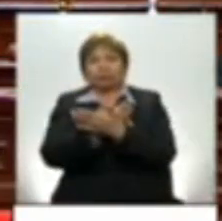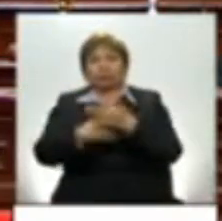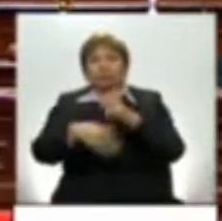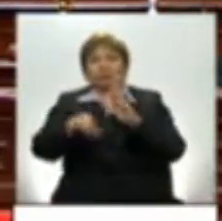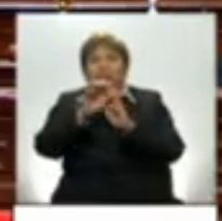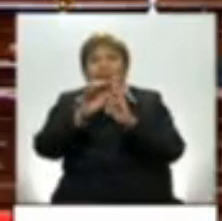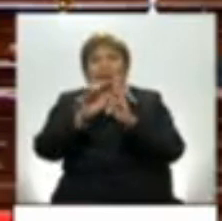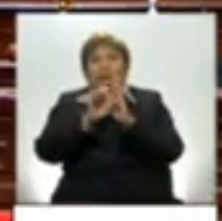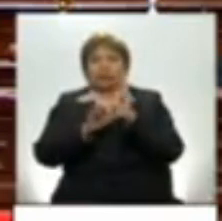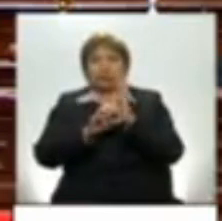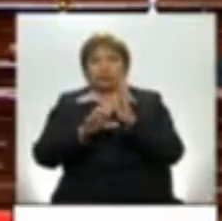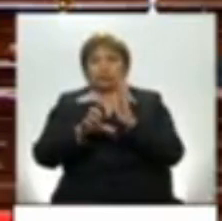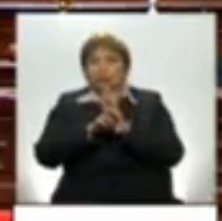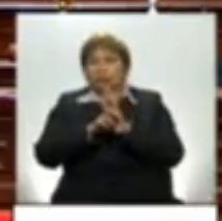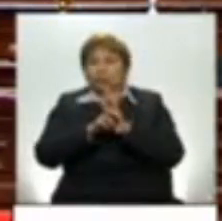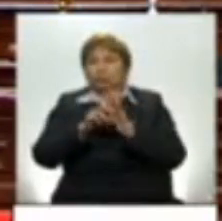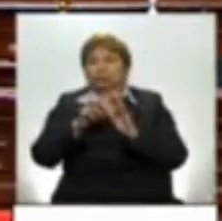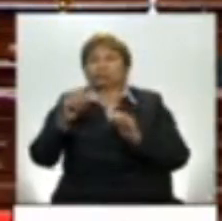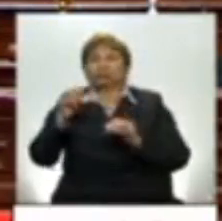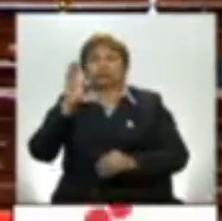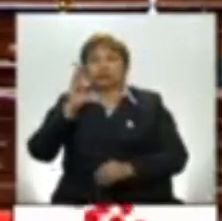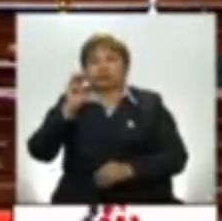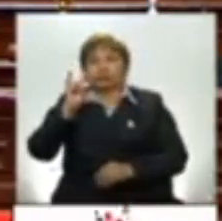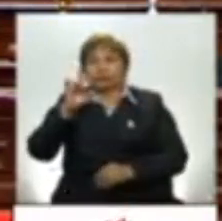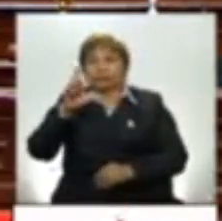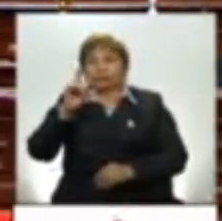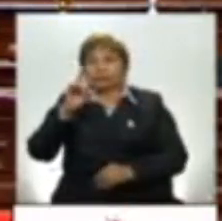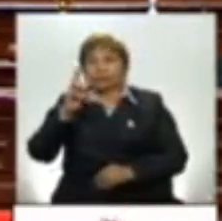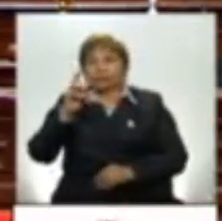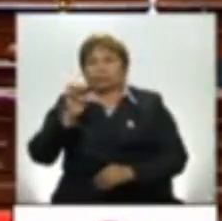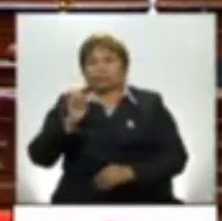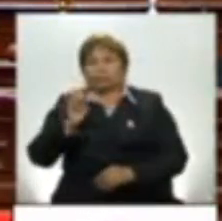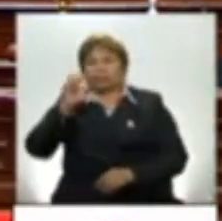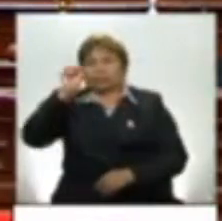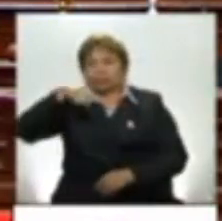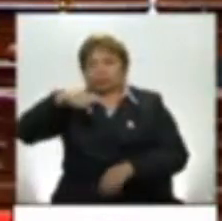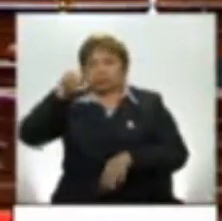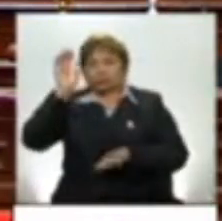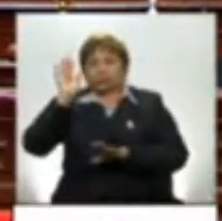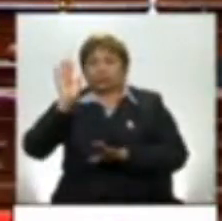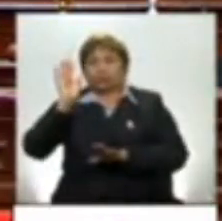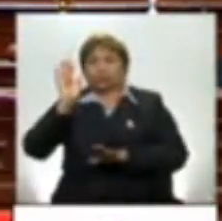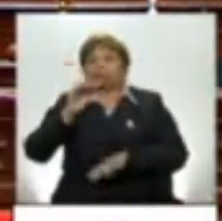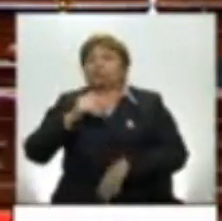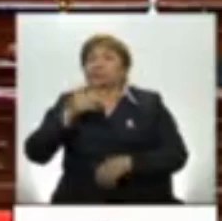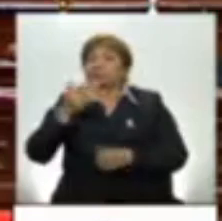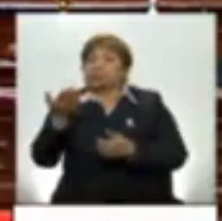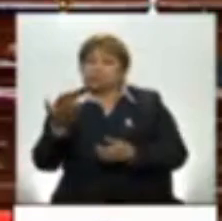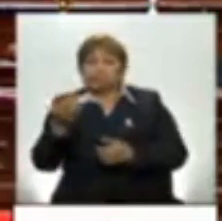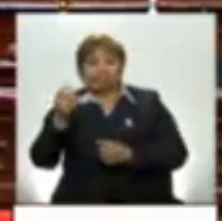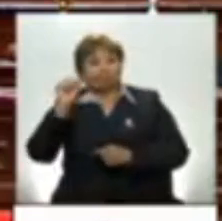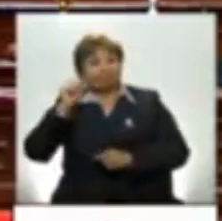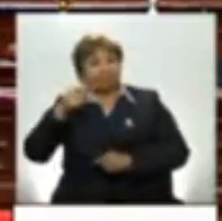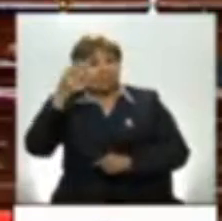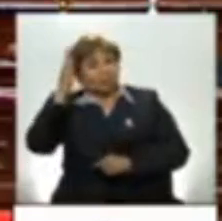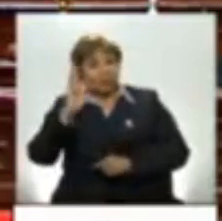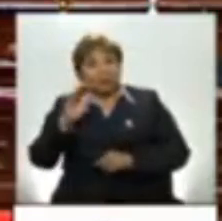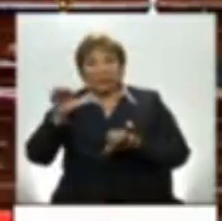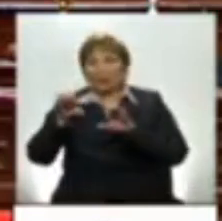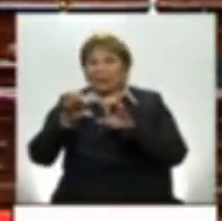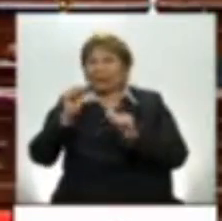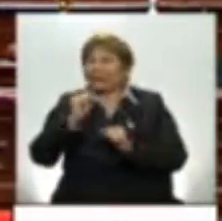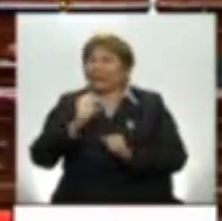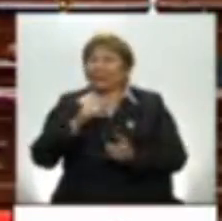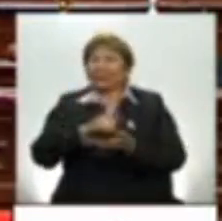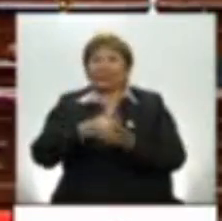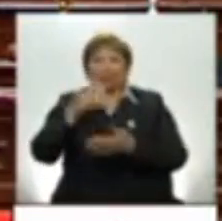constitución, por el legado de Fernando de la Hunde Terry, sí, juro. Si así lo hace, que Dios y la patria lo